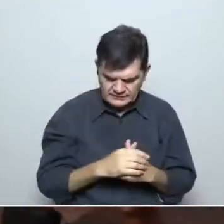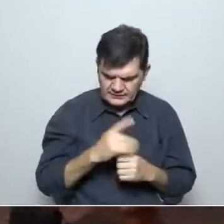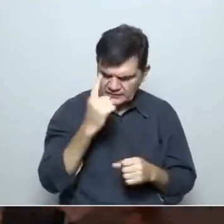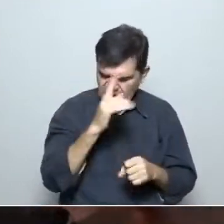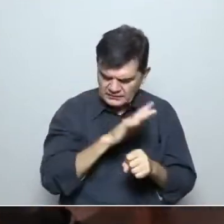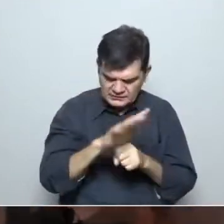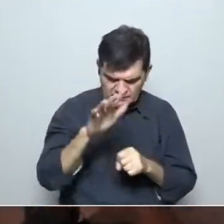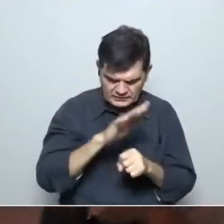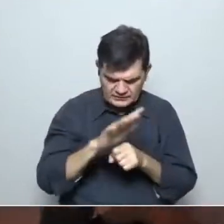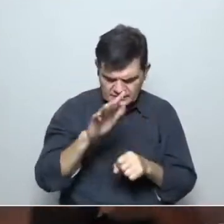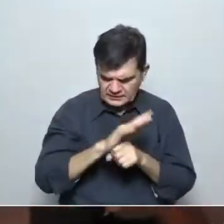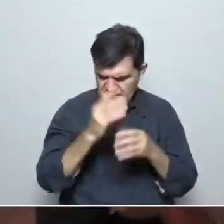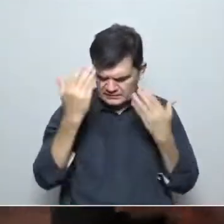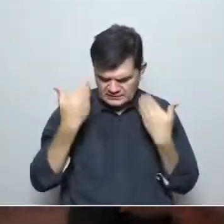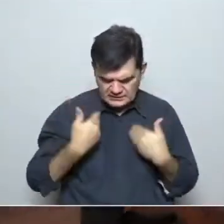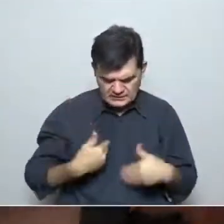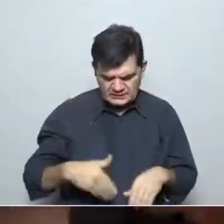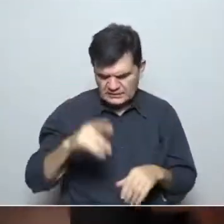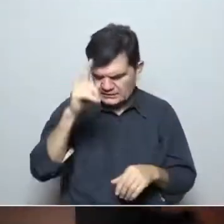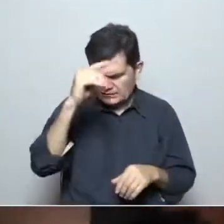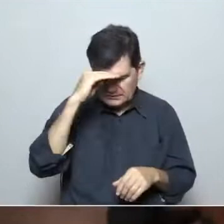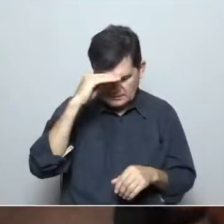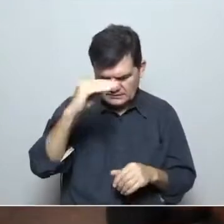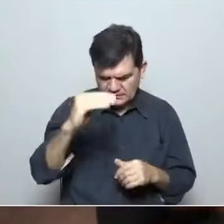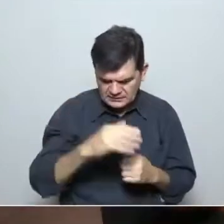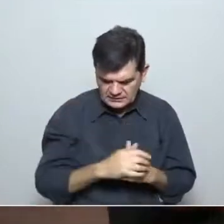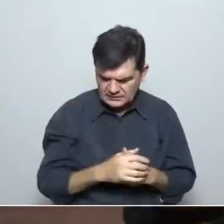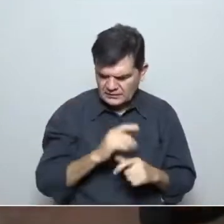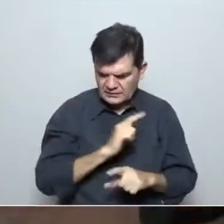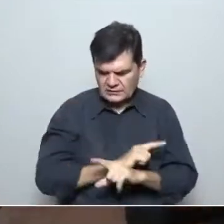Eres suficiente para mí.